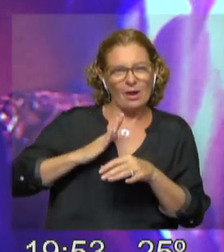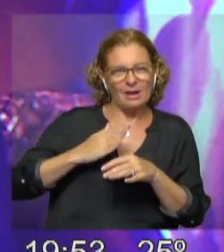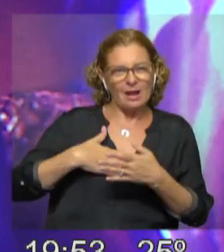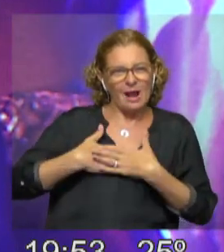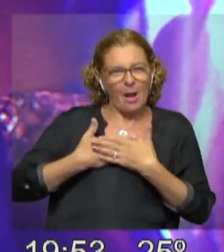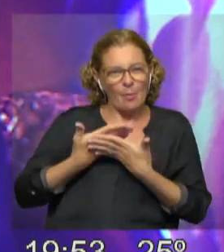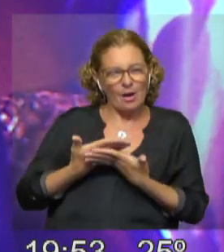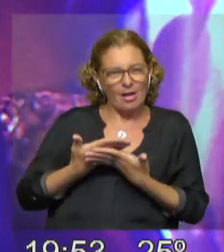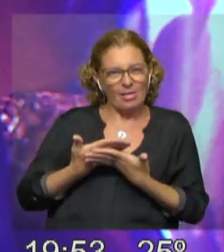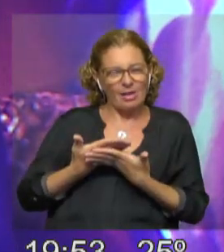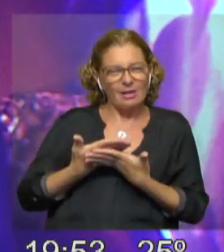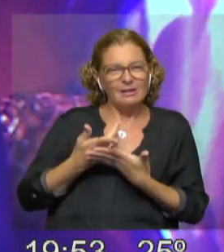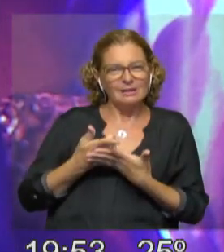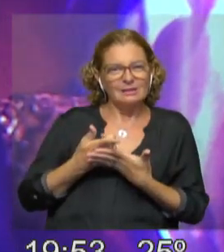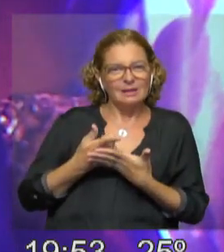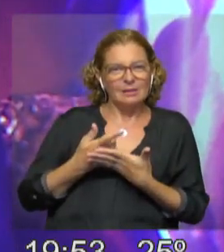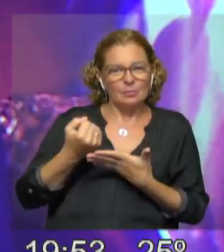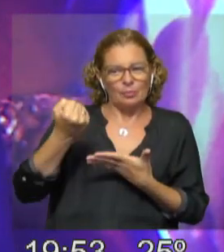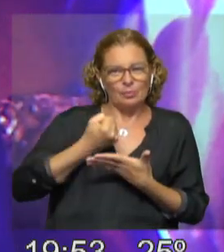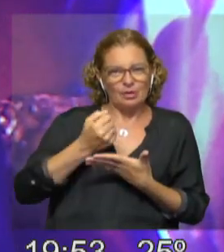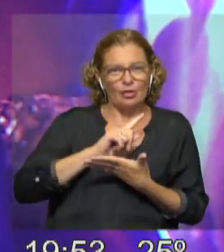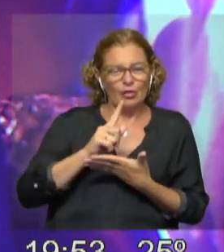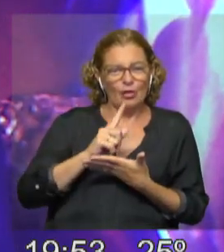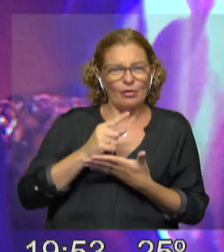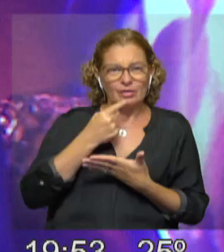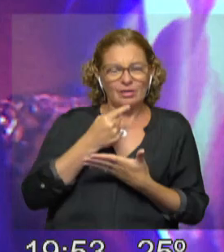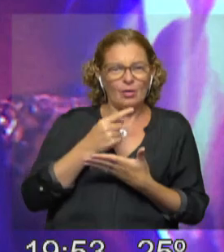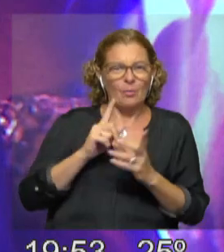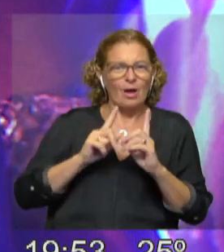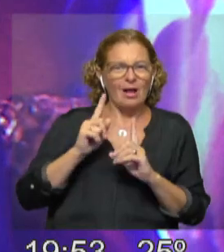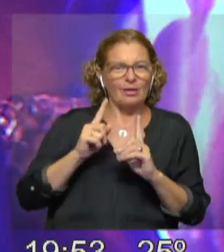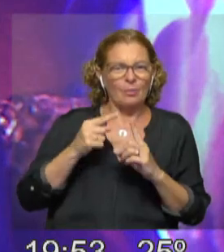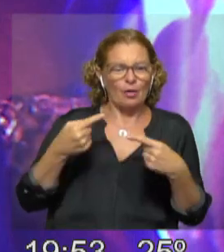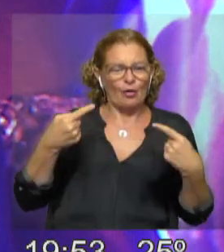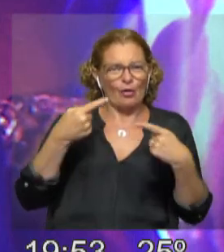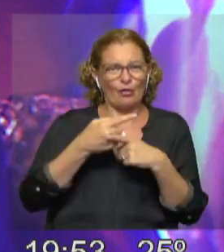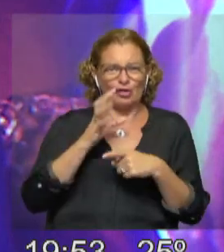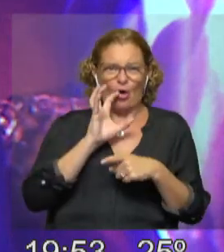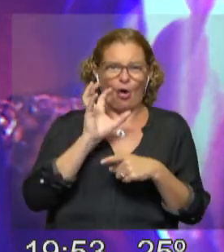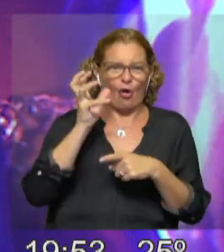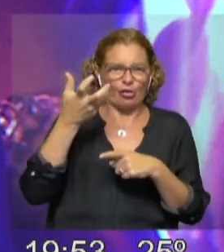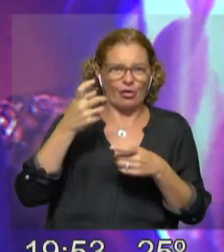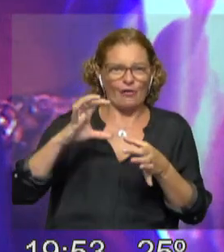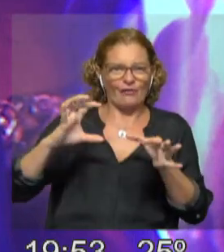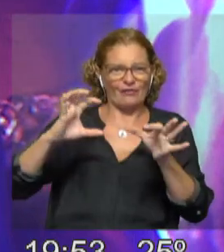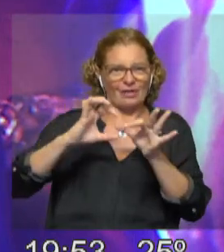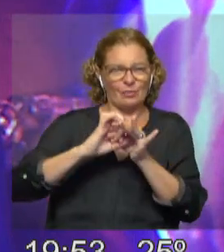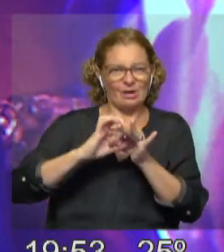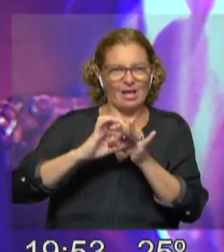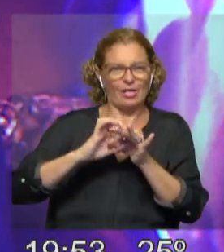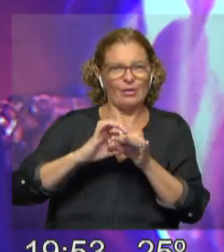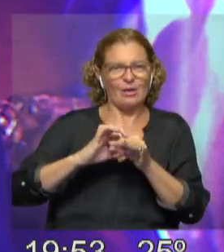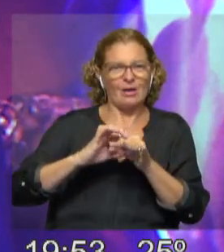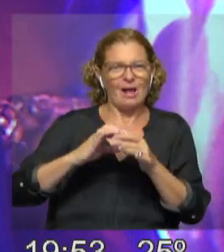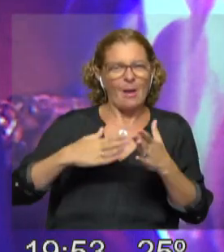su momento, este asesinato no fue tomado como un crimen o como un ataque de odio vinculado al lesbianismo.